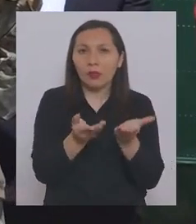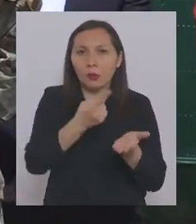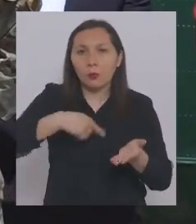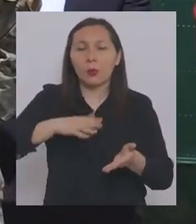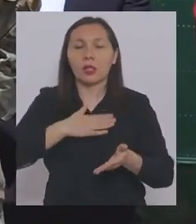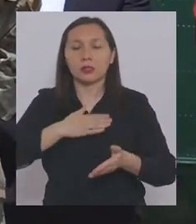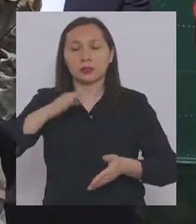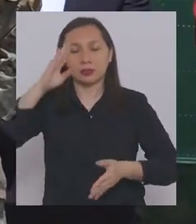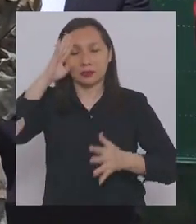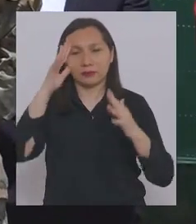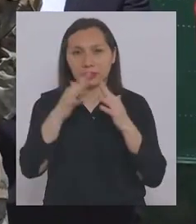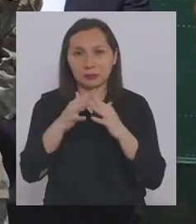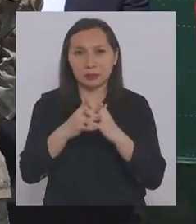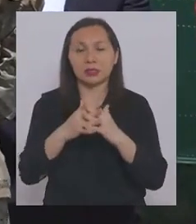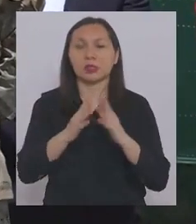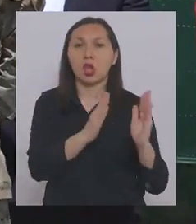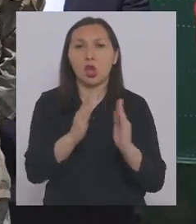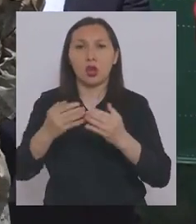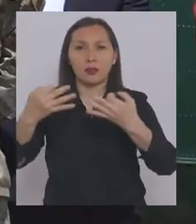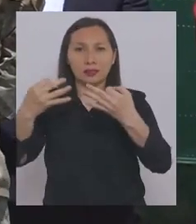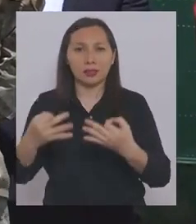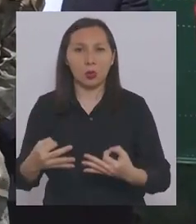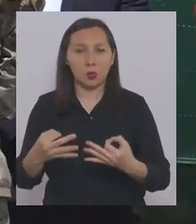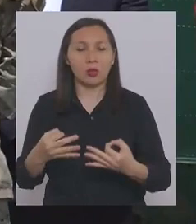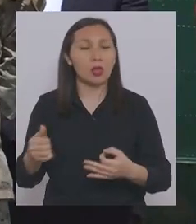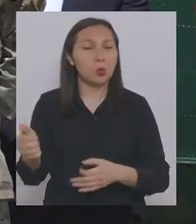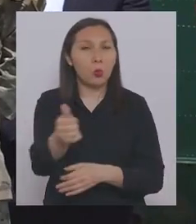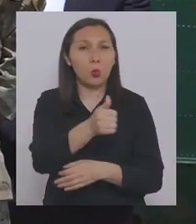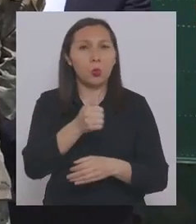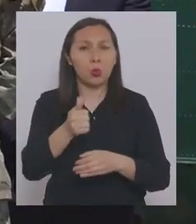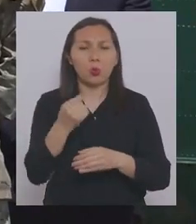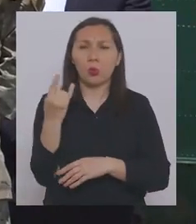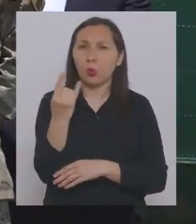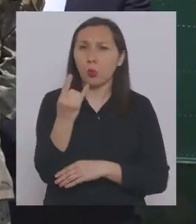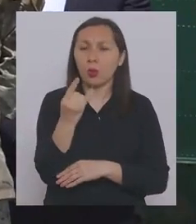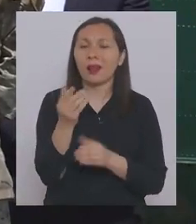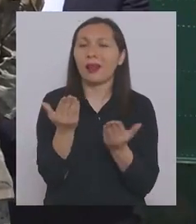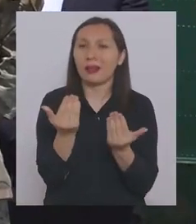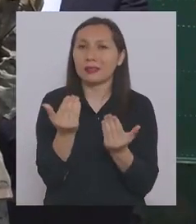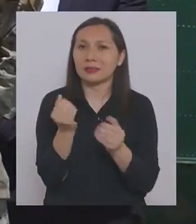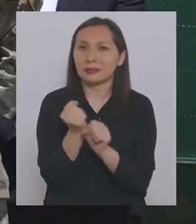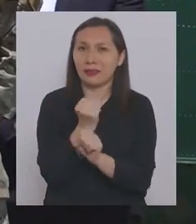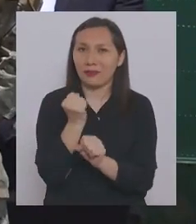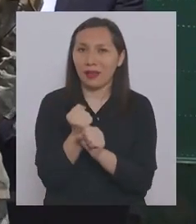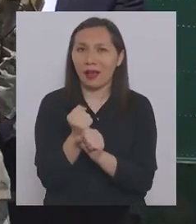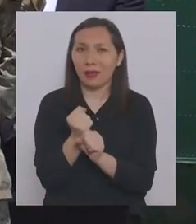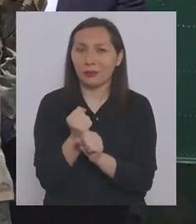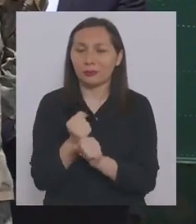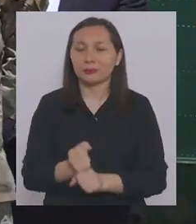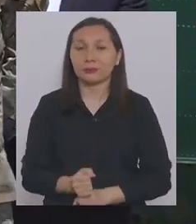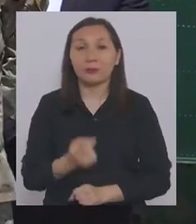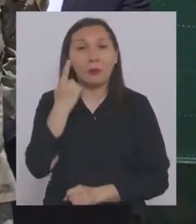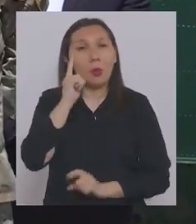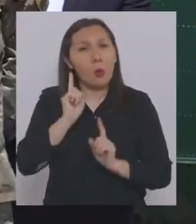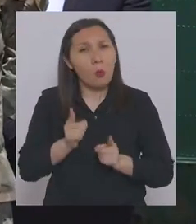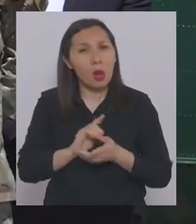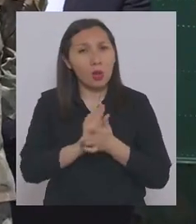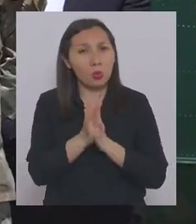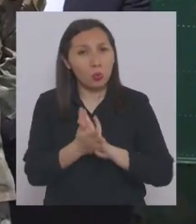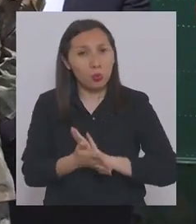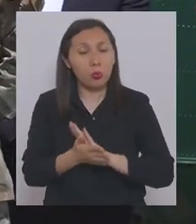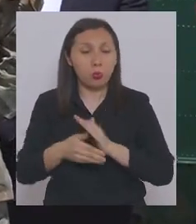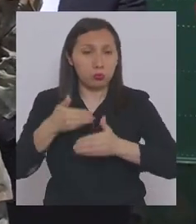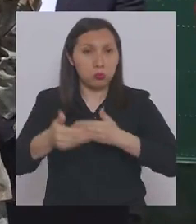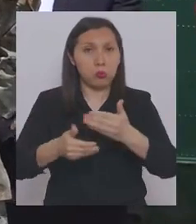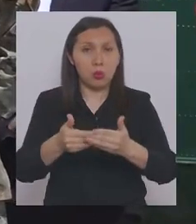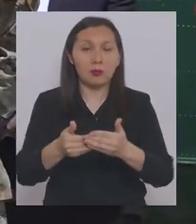Fuerzas Armadas y nuestras Fuerzas de Orden y Seguridad en esta urgente y necesaria tarea. Pero a pesar de todos estos